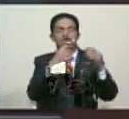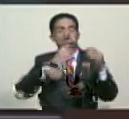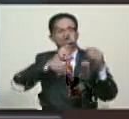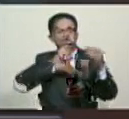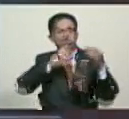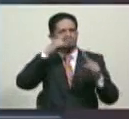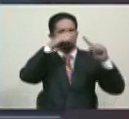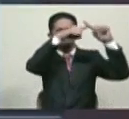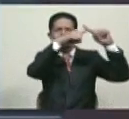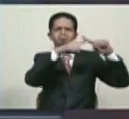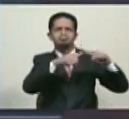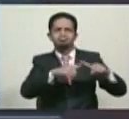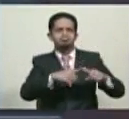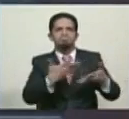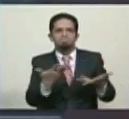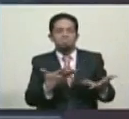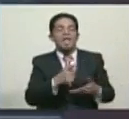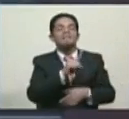Cifra récord de